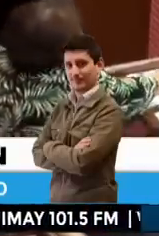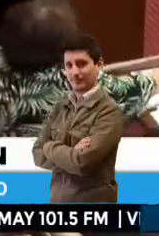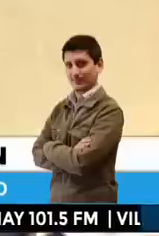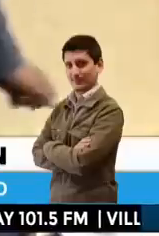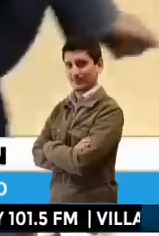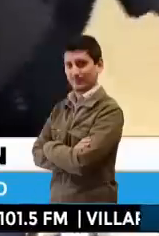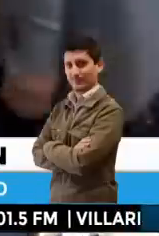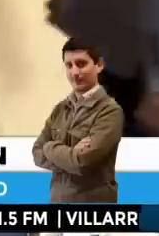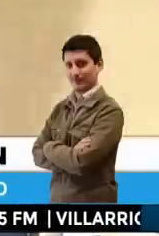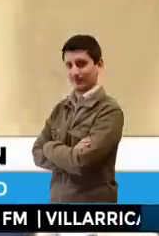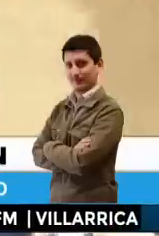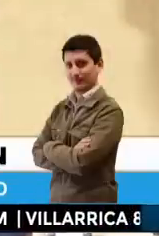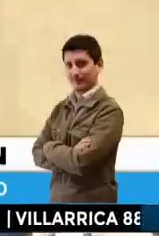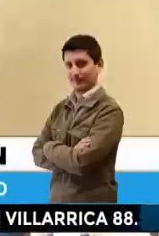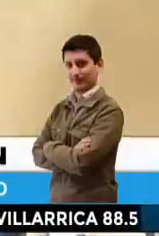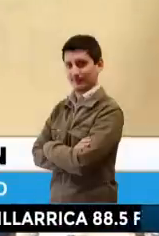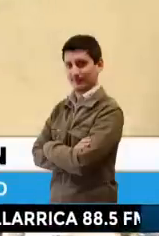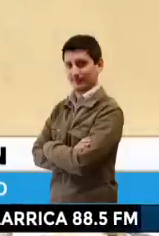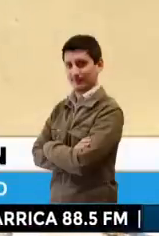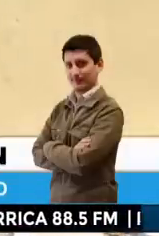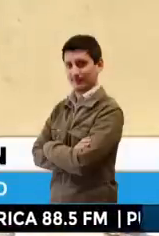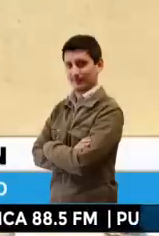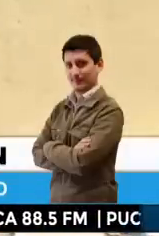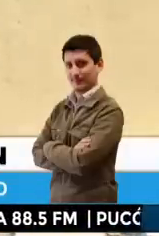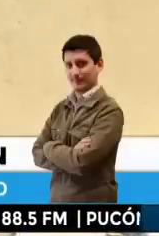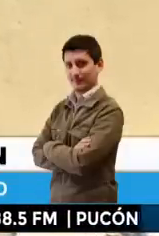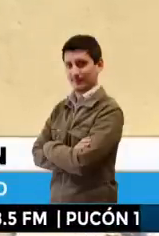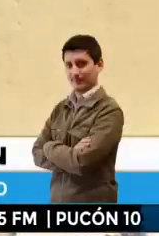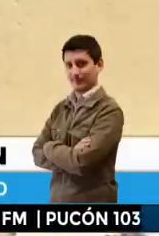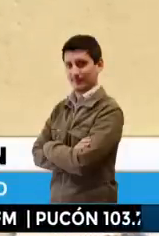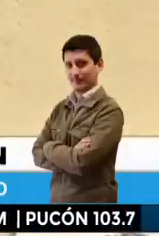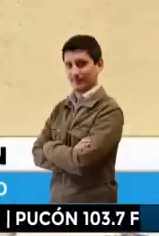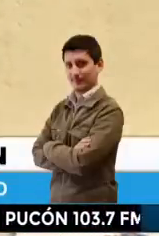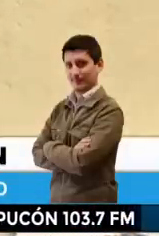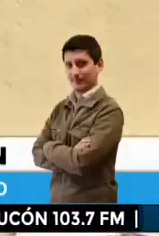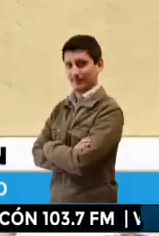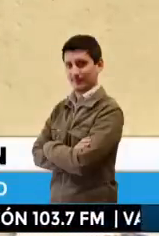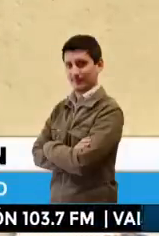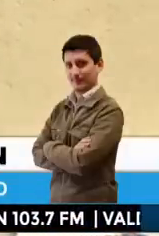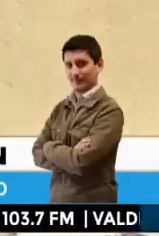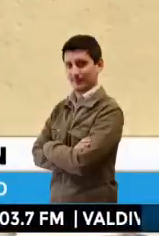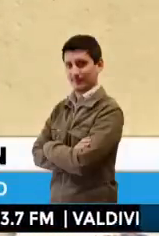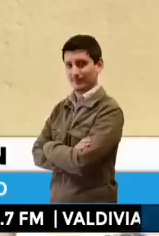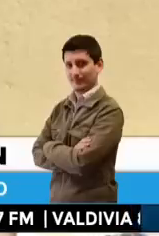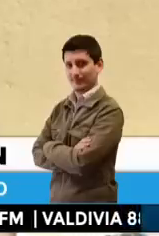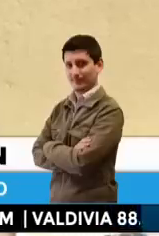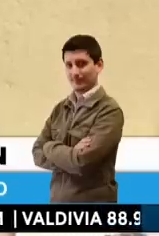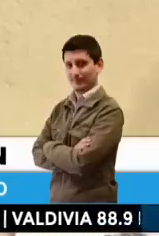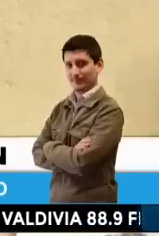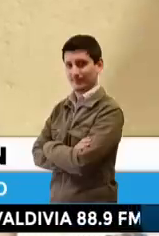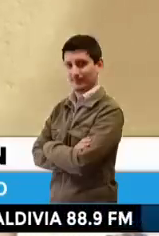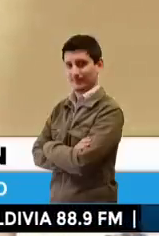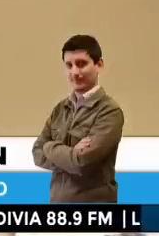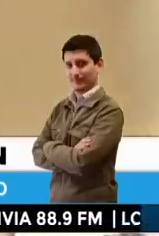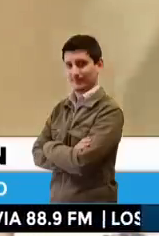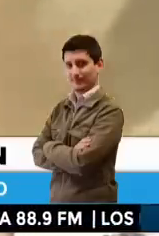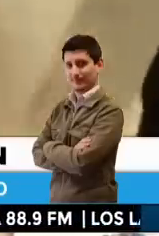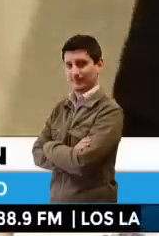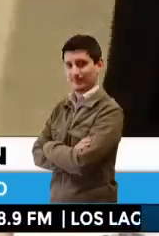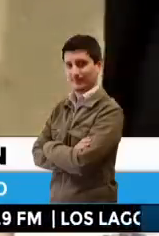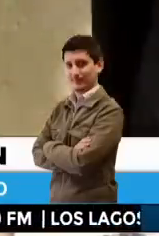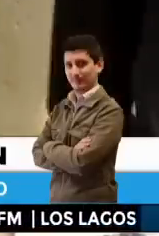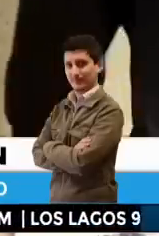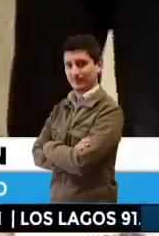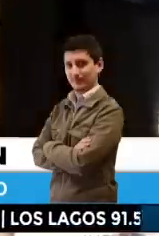fueron de los últimos en conversar con el gobierno y le comunicaron que no darían su pie atrás. Rubén Oyarzo, parlamentario del PDG, dijo que le sugirió